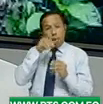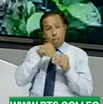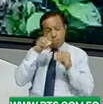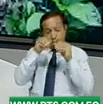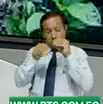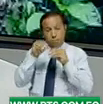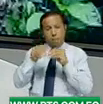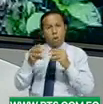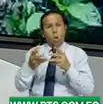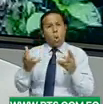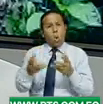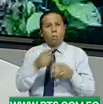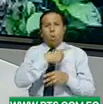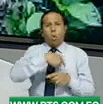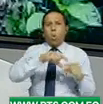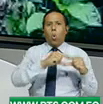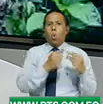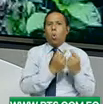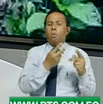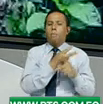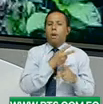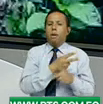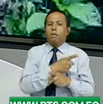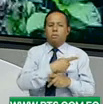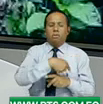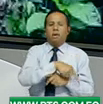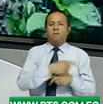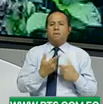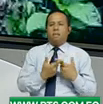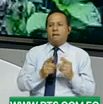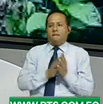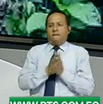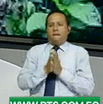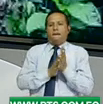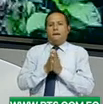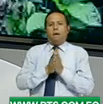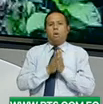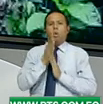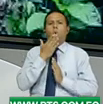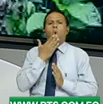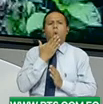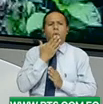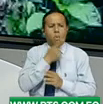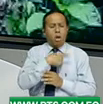abierta al narcotráfico, pues hay algunas sustancias cuyo uso aún no es judicializado.